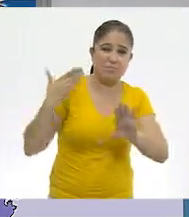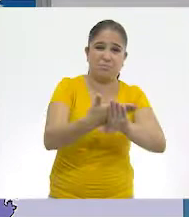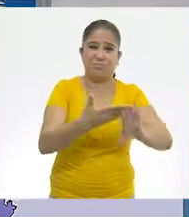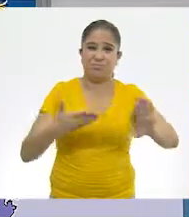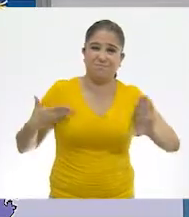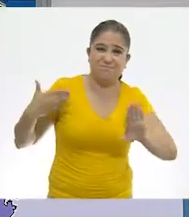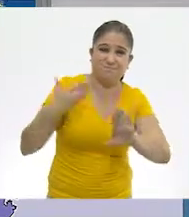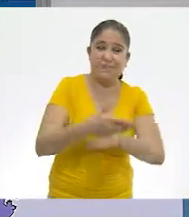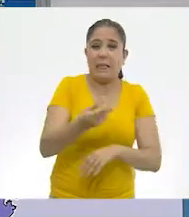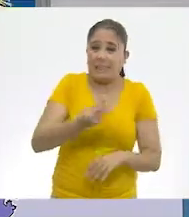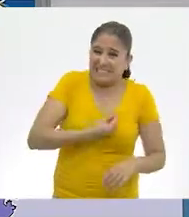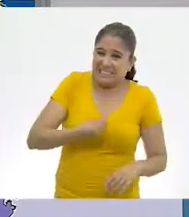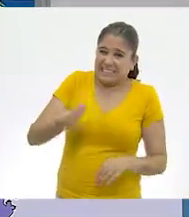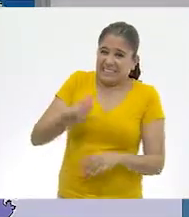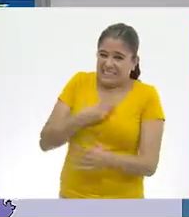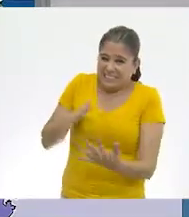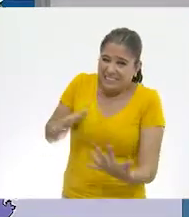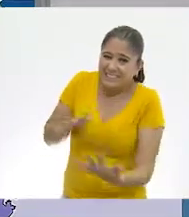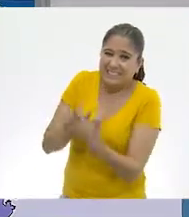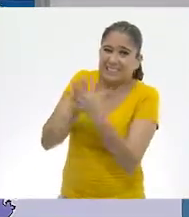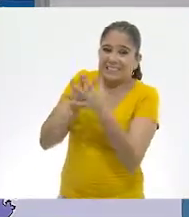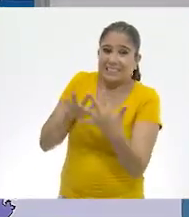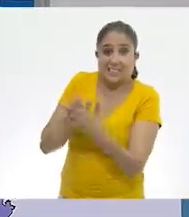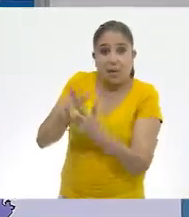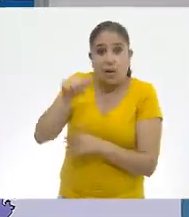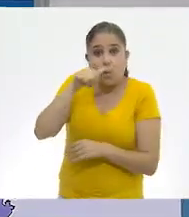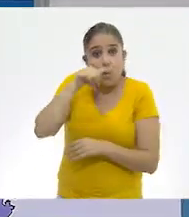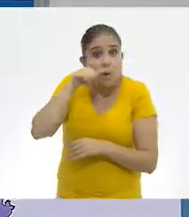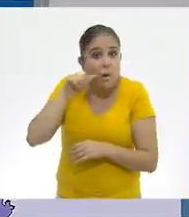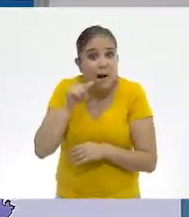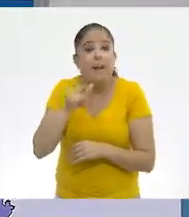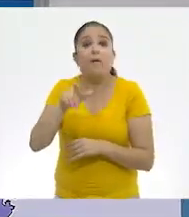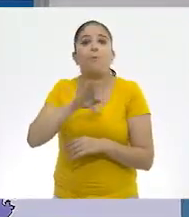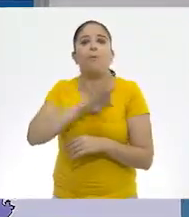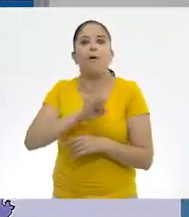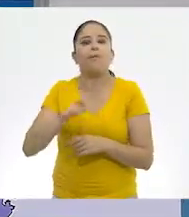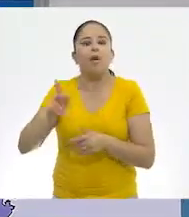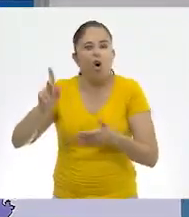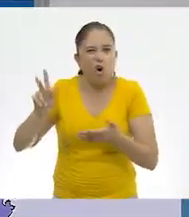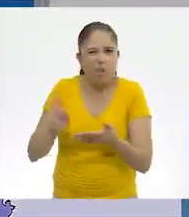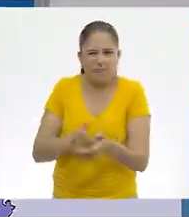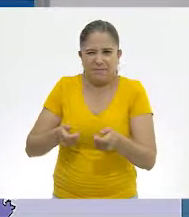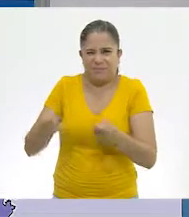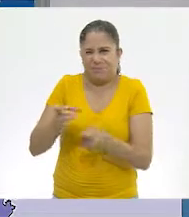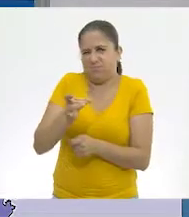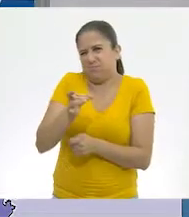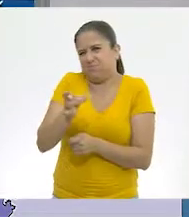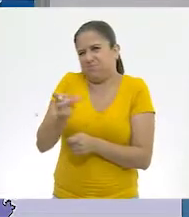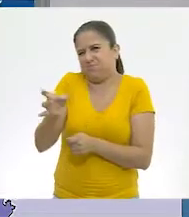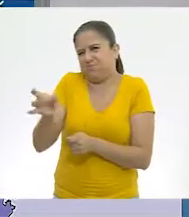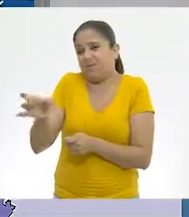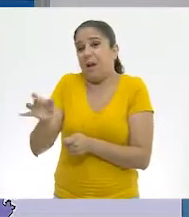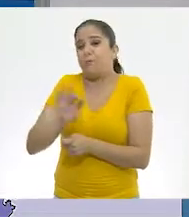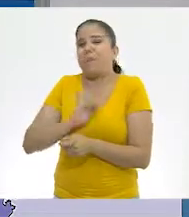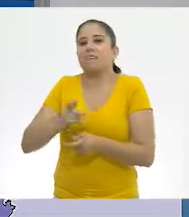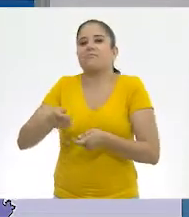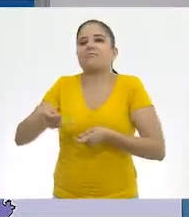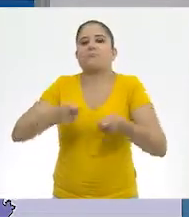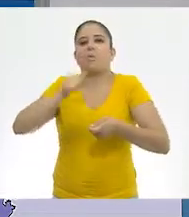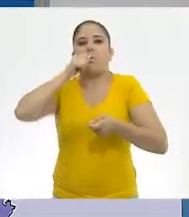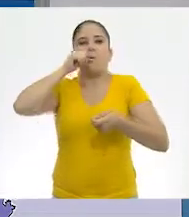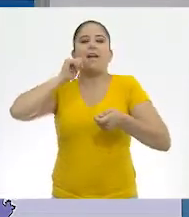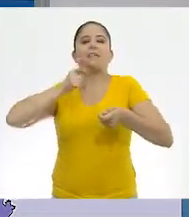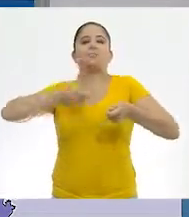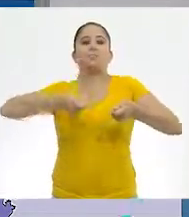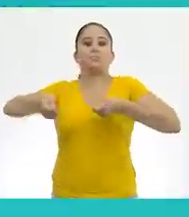el gobierno republicano, encabezado por Benito Juárez, pudo retomar el control de todo el país. Por eso, a esta etapa de